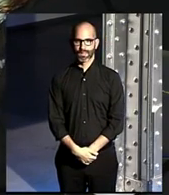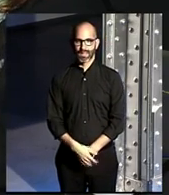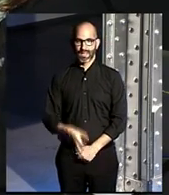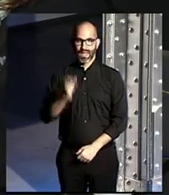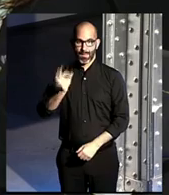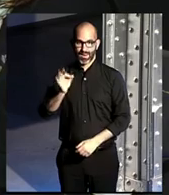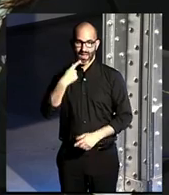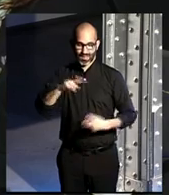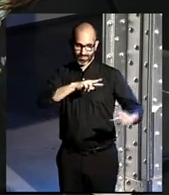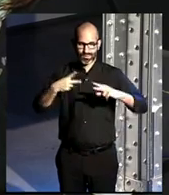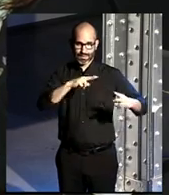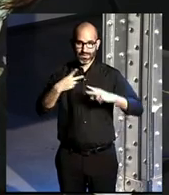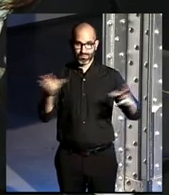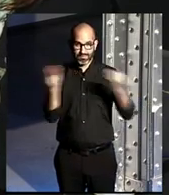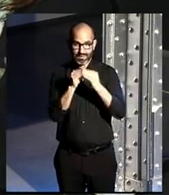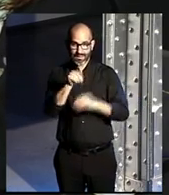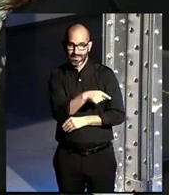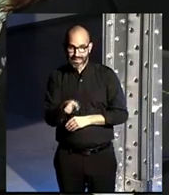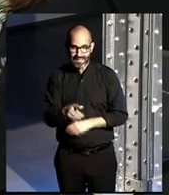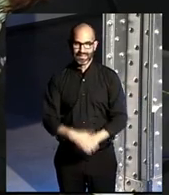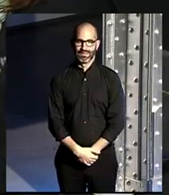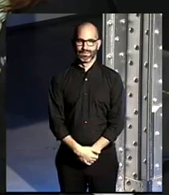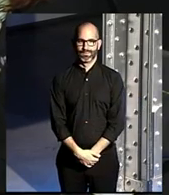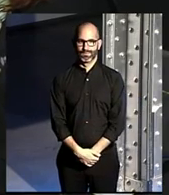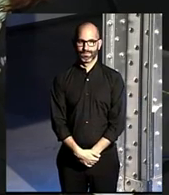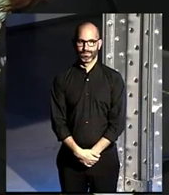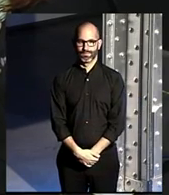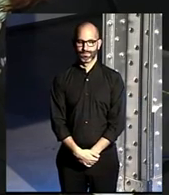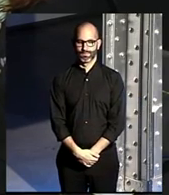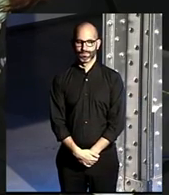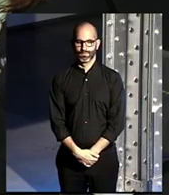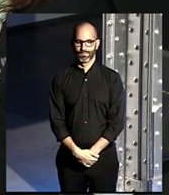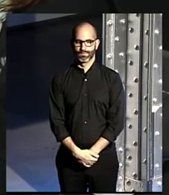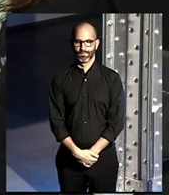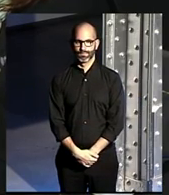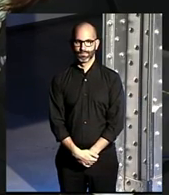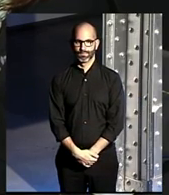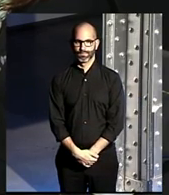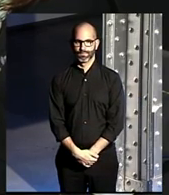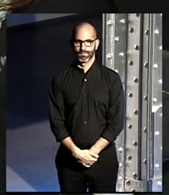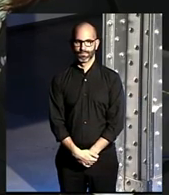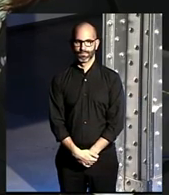el traductor. The funniest example is a sentence,